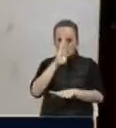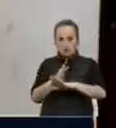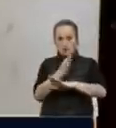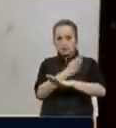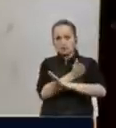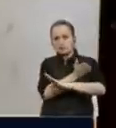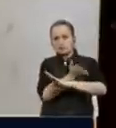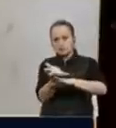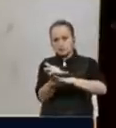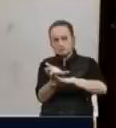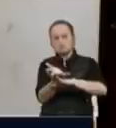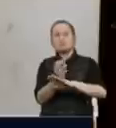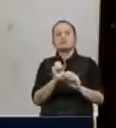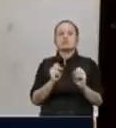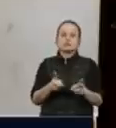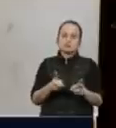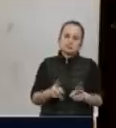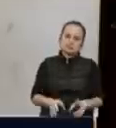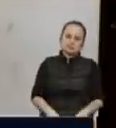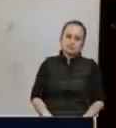usted. Bueno,